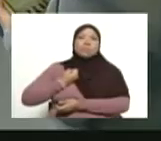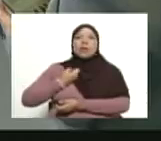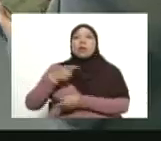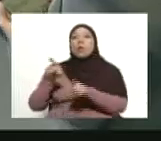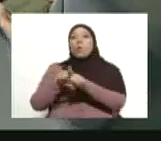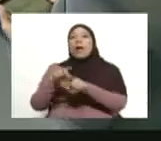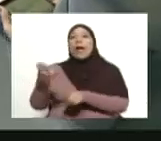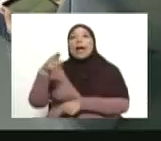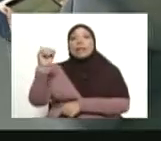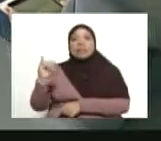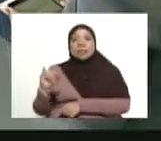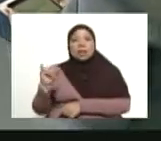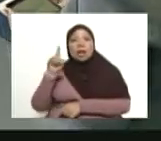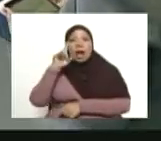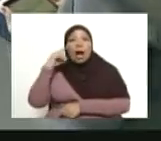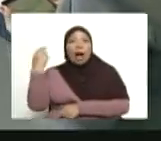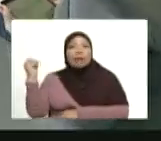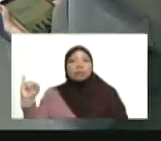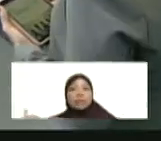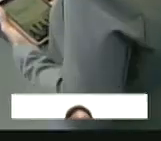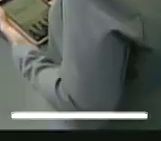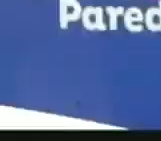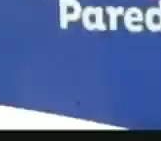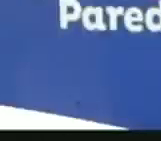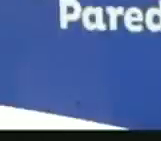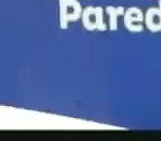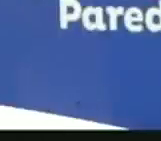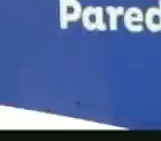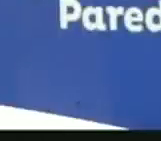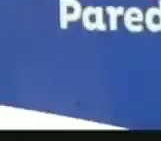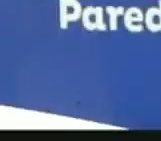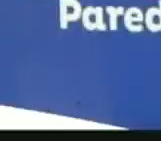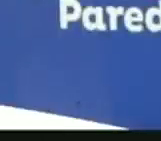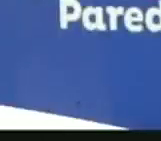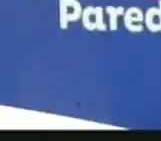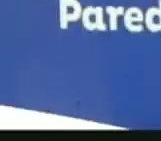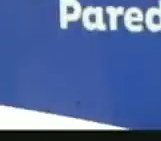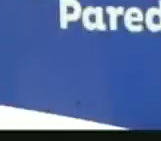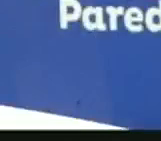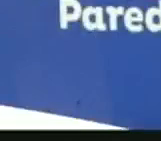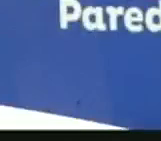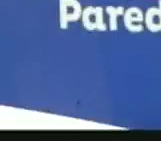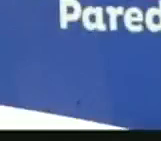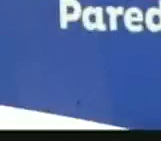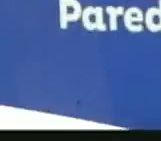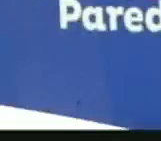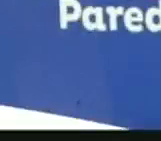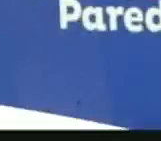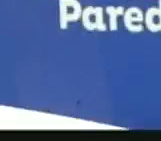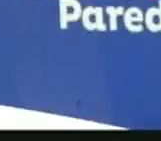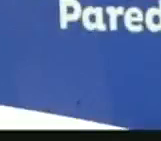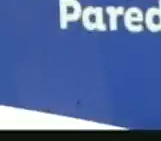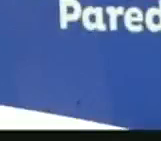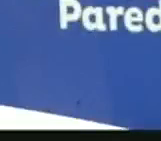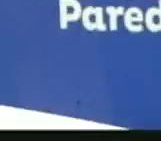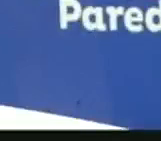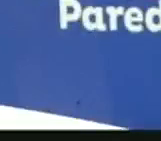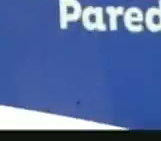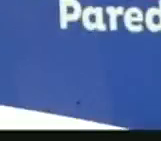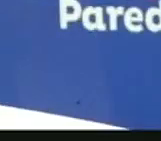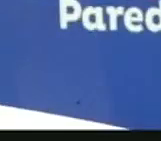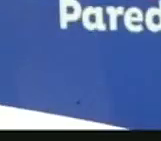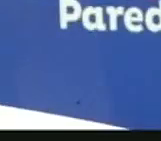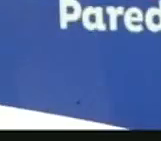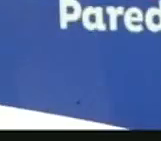hace 2 años y cómo capturaron a más de 20 sicarios colombianos muy vinculados a Uribe Vélez y a Iván Duque.